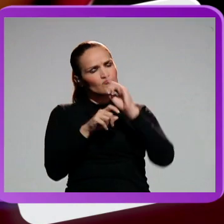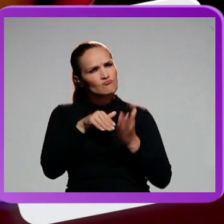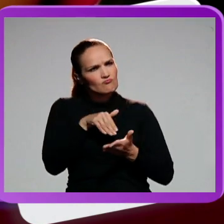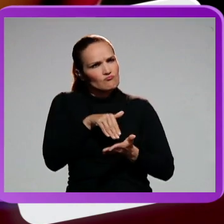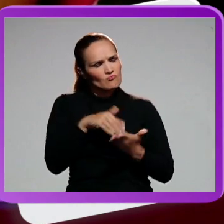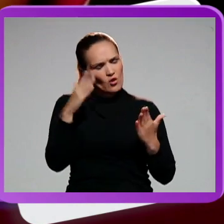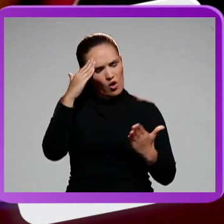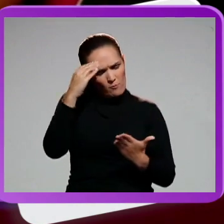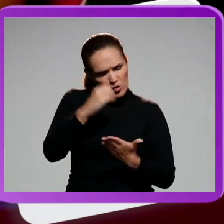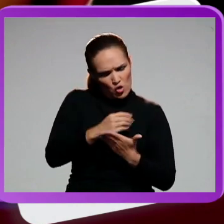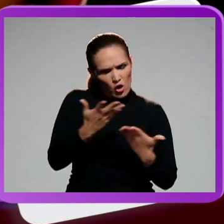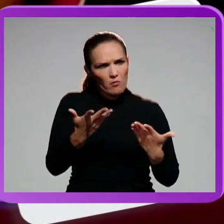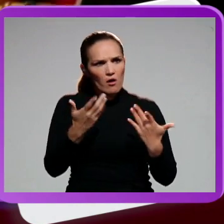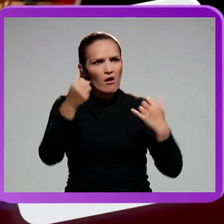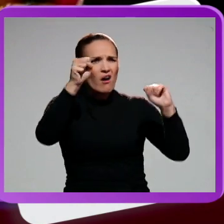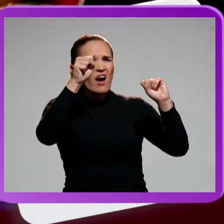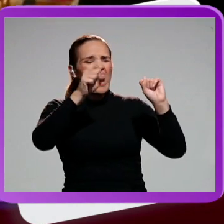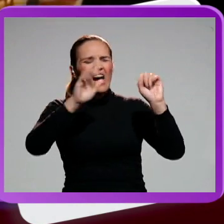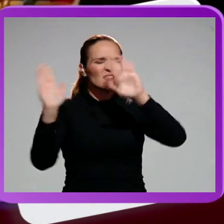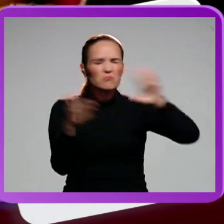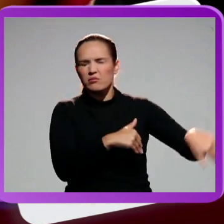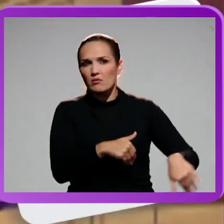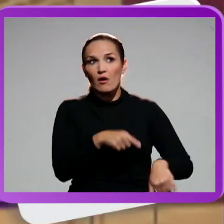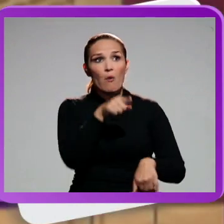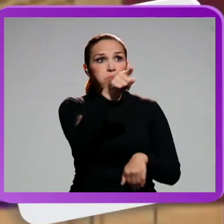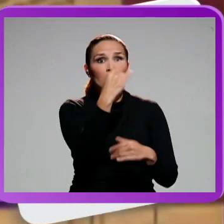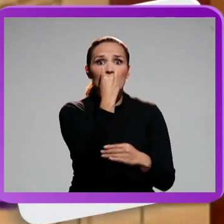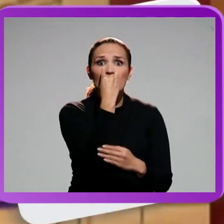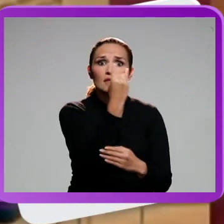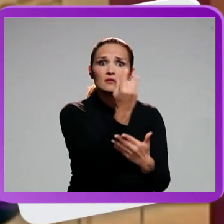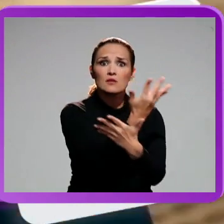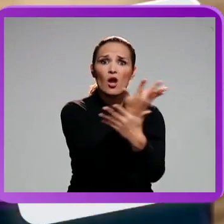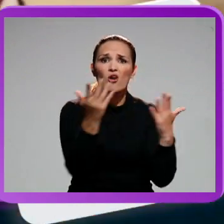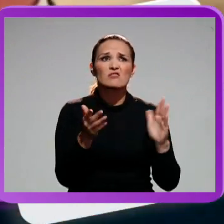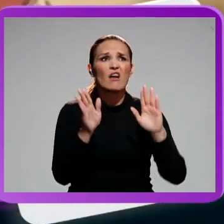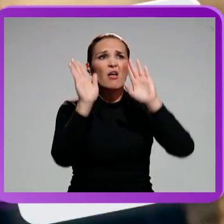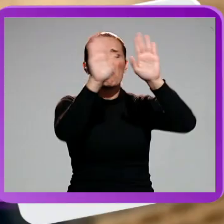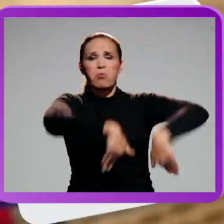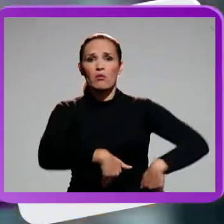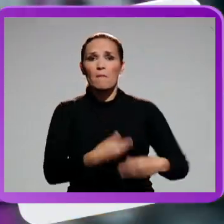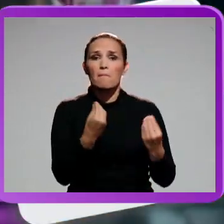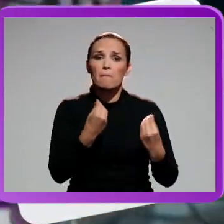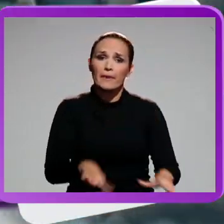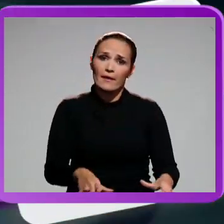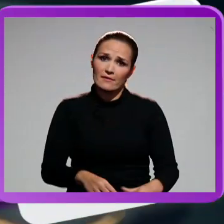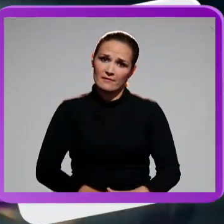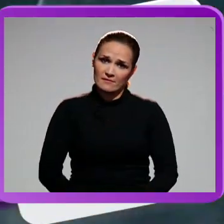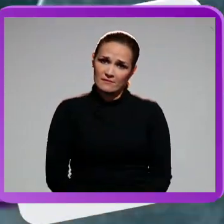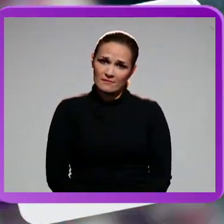rápidamente. Y así efectivamente pueden desaprovechar unas cosas muy interesantes que estamos pasando en televisión.